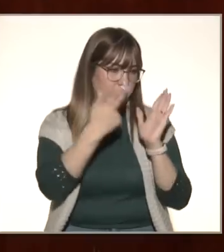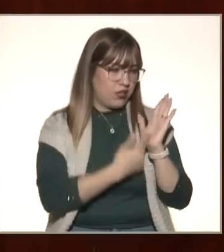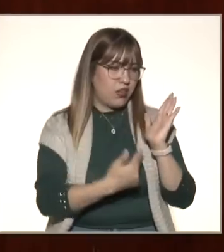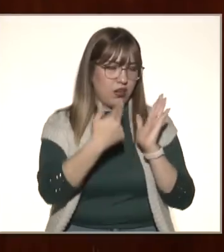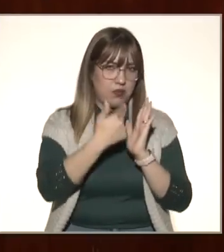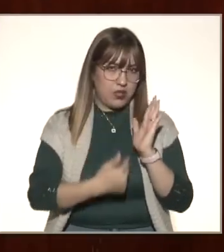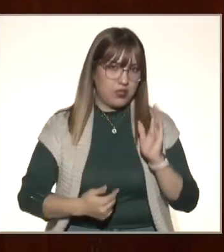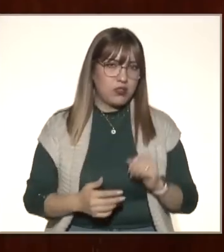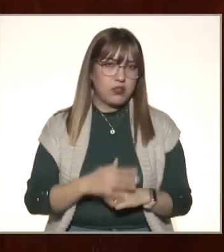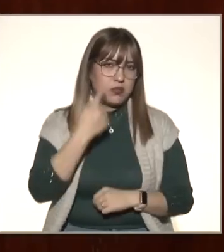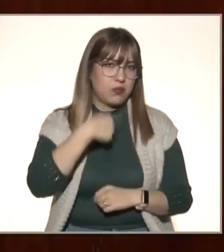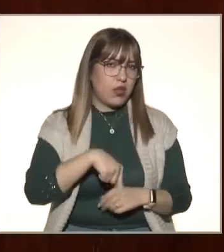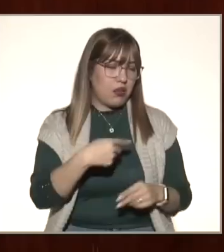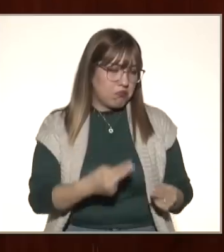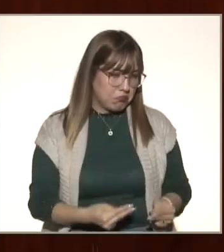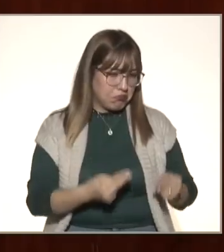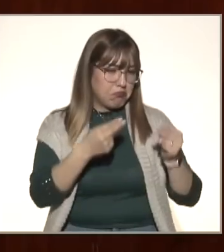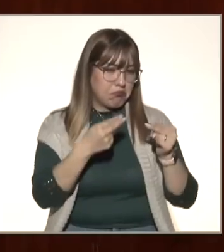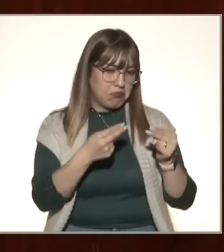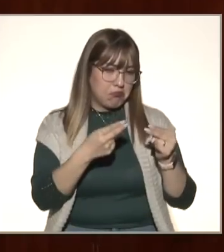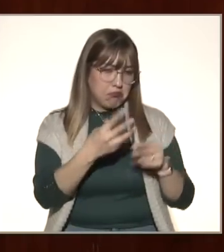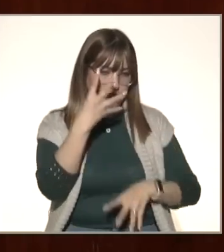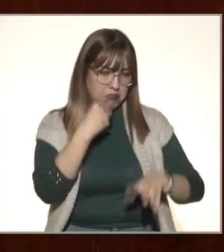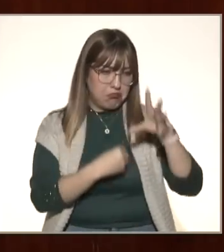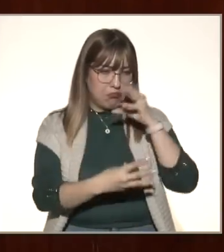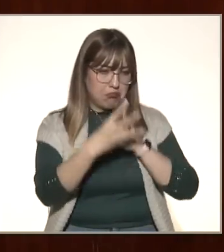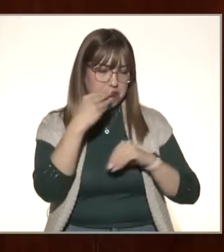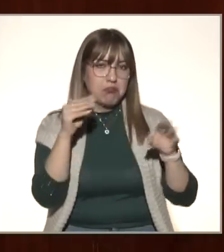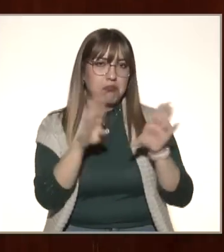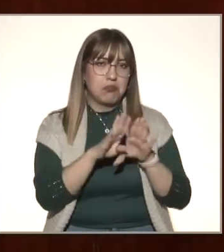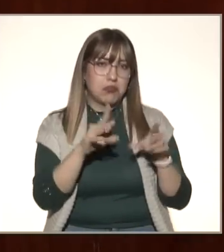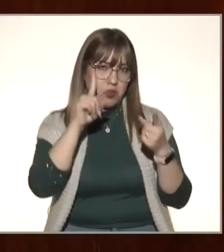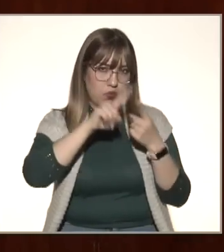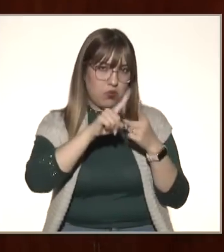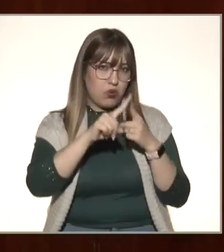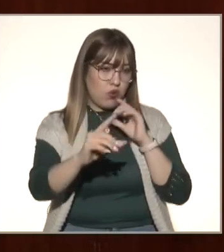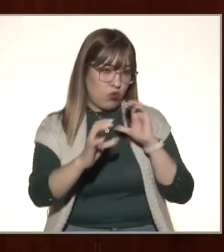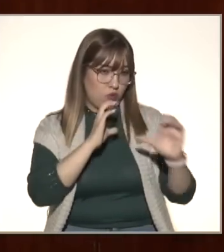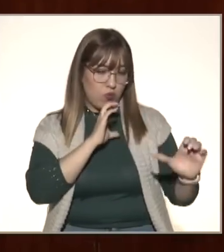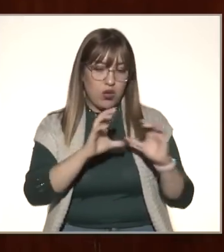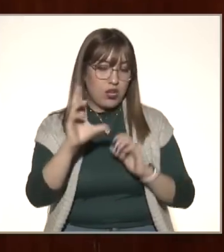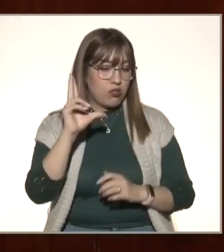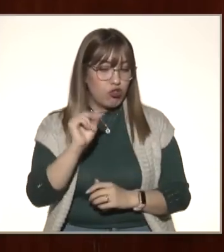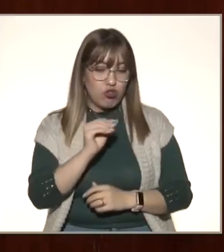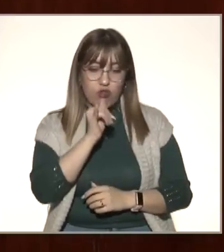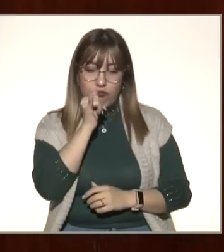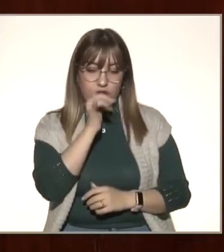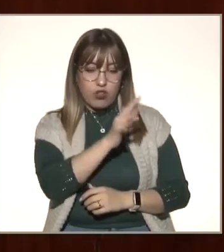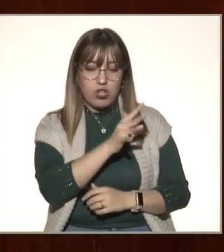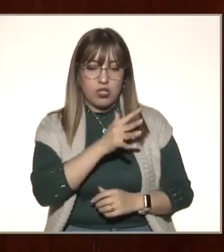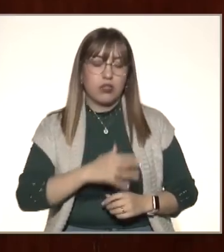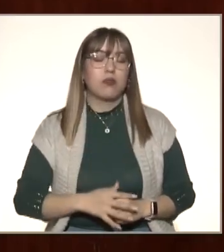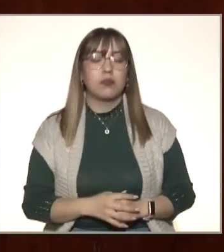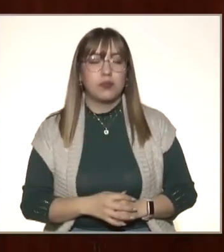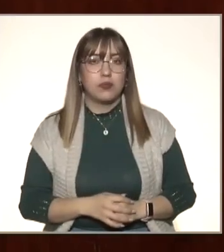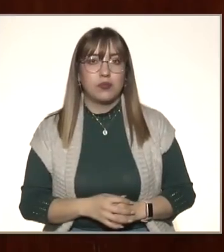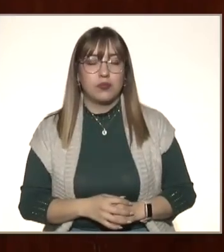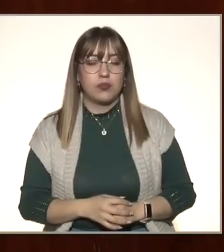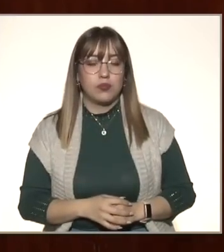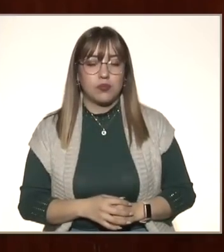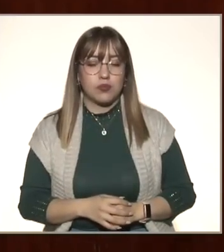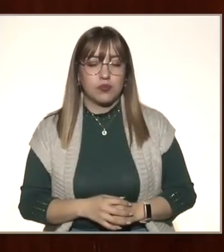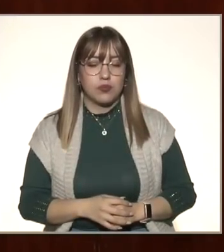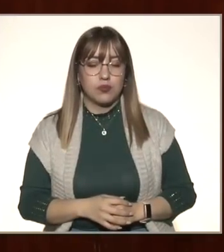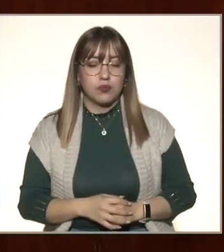poder negociar, aprender a negociar. Una de ellas es la comunicación no violenta. Justo la comunicación no violenta es